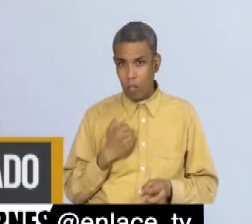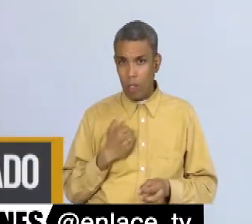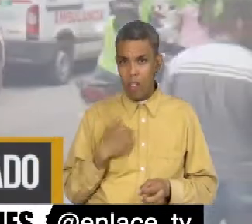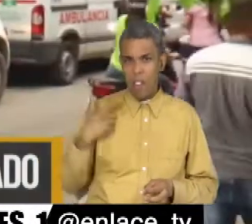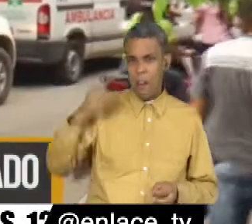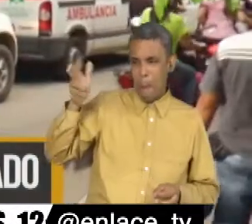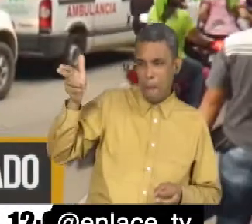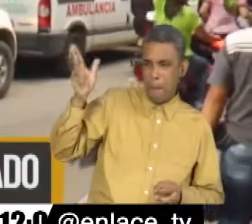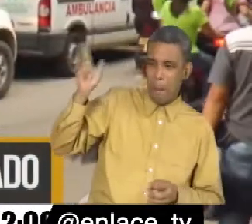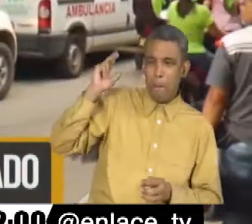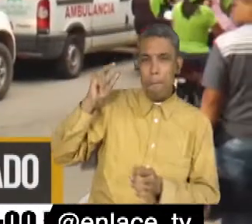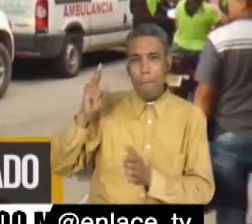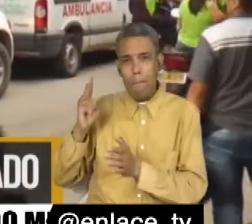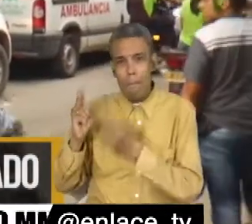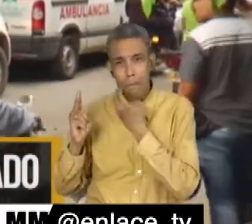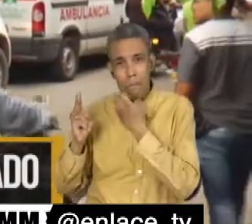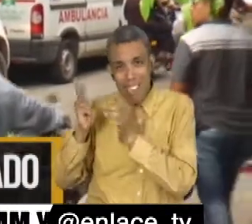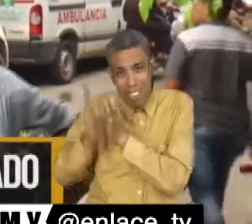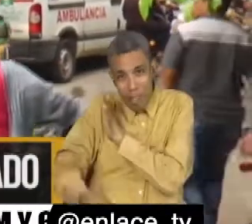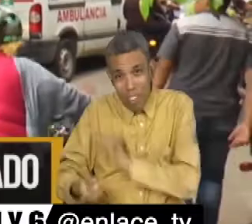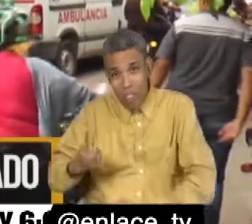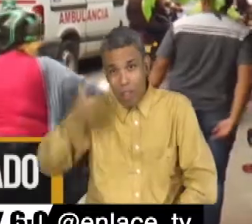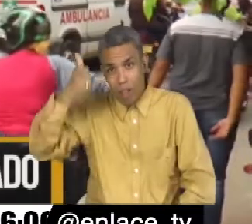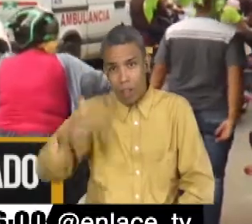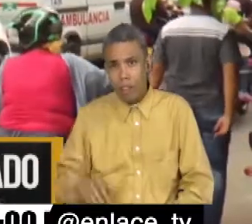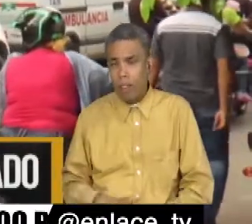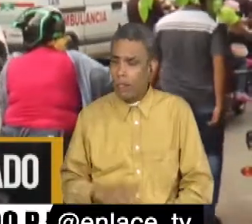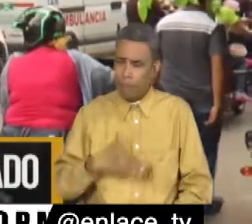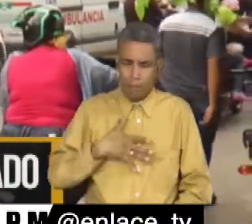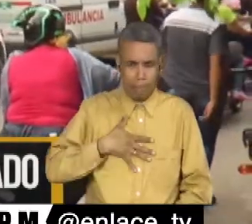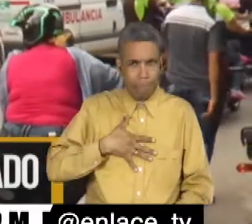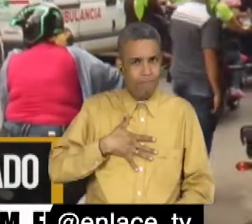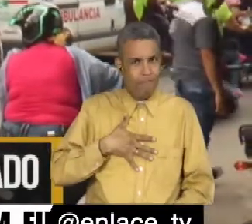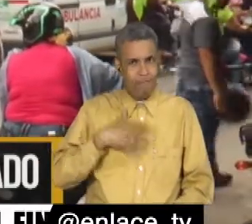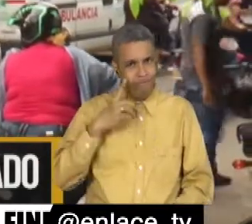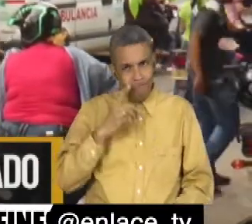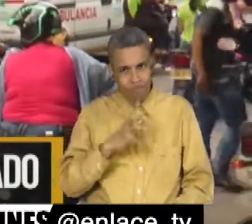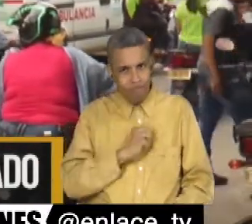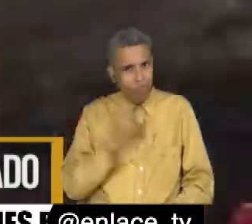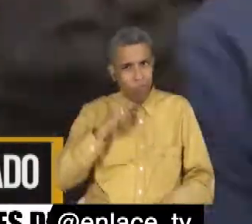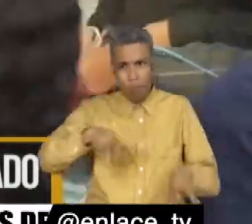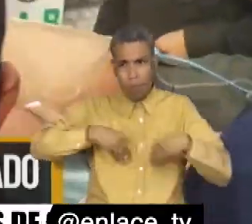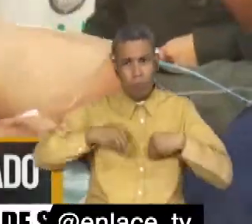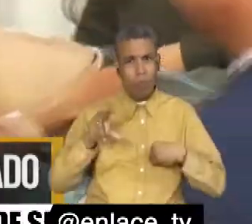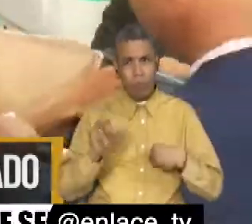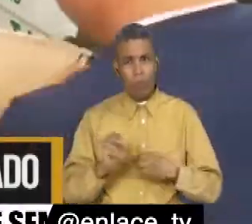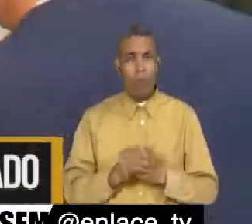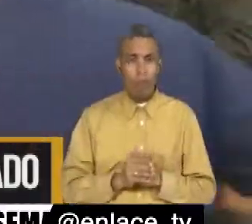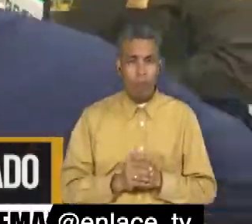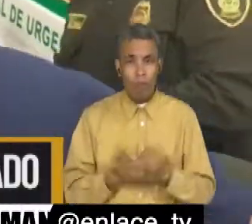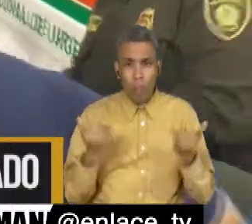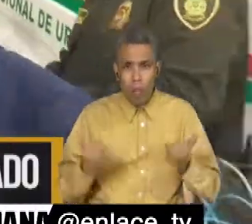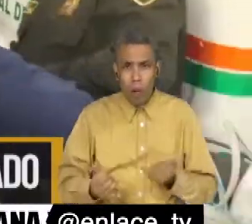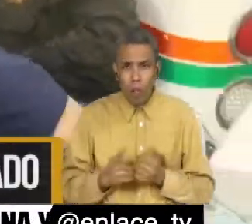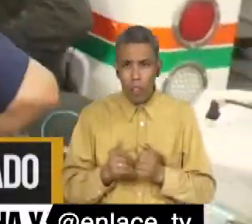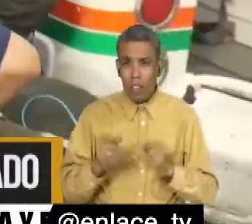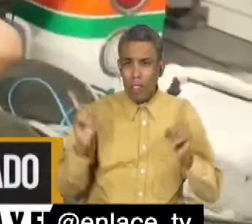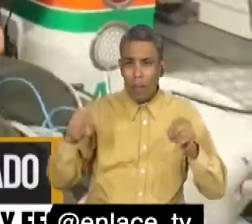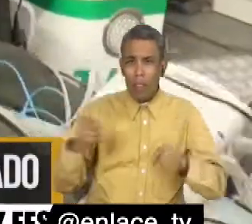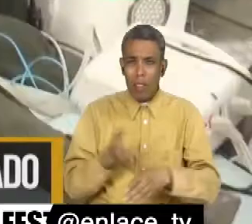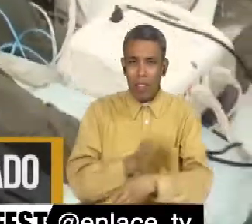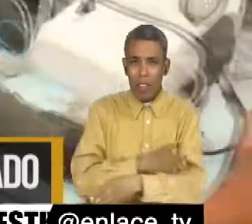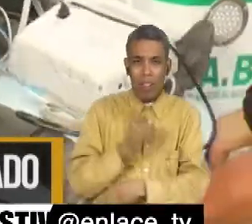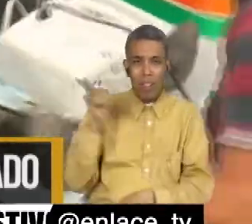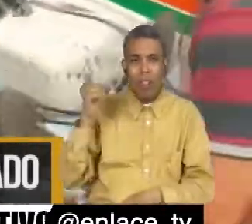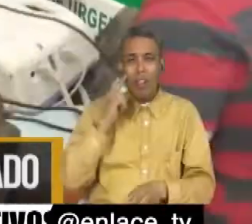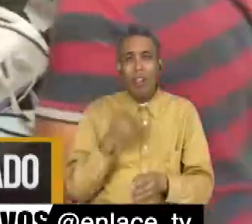de Puerto Wilches. Dos uniformados víctimas de ataque con arma de fuego en Puerto Wilches, Santander, y la instalación de un artefacto explosivo en